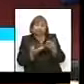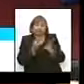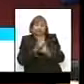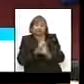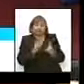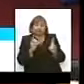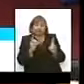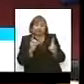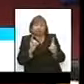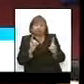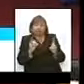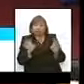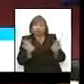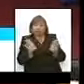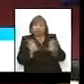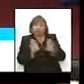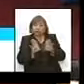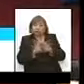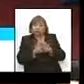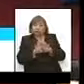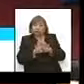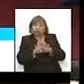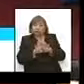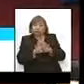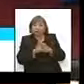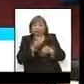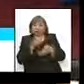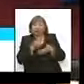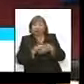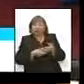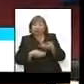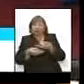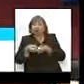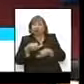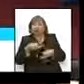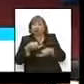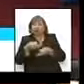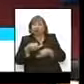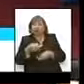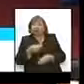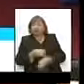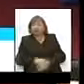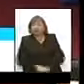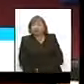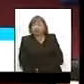pero absolutamente cerrada, dedicada al poder económico para manejar la representación nacional. Y eso,